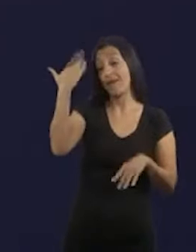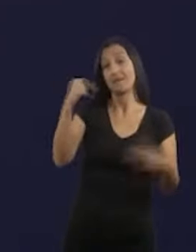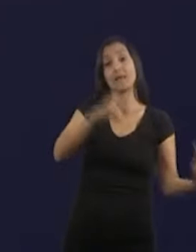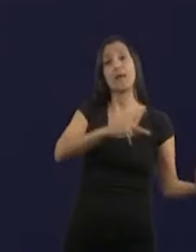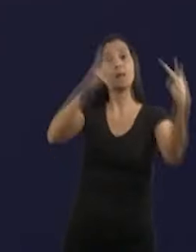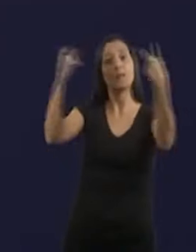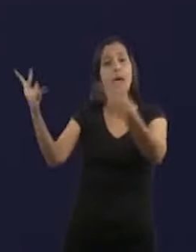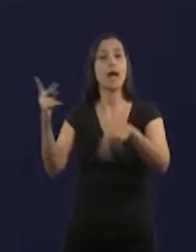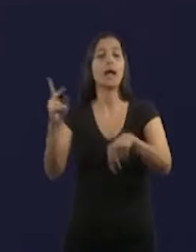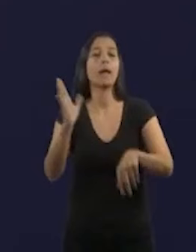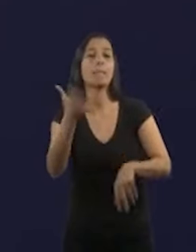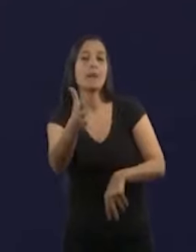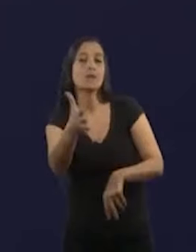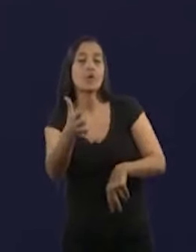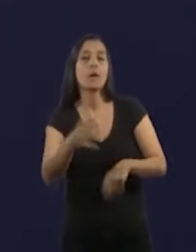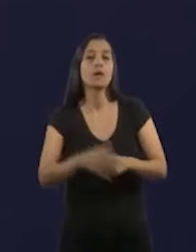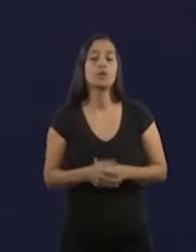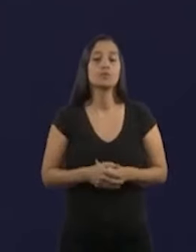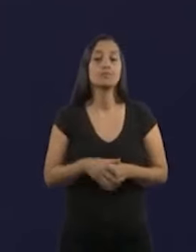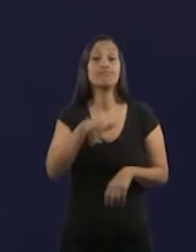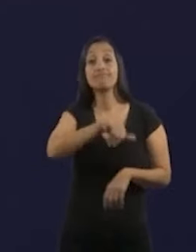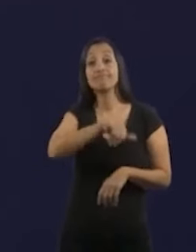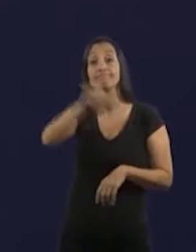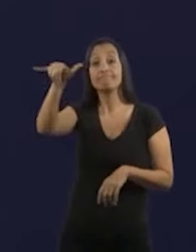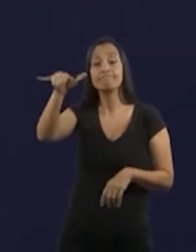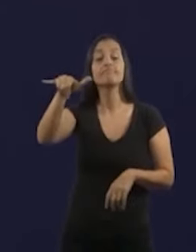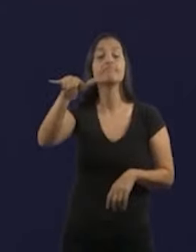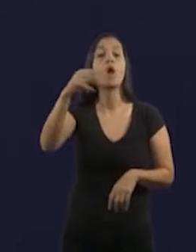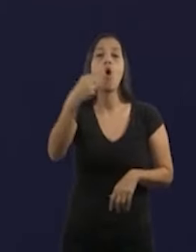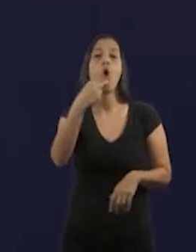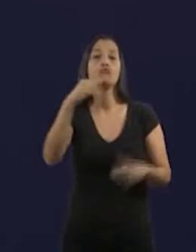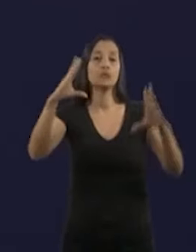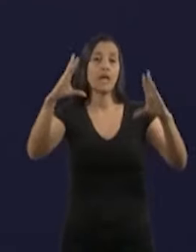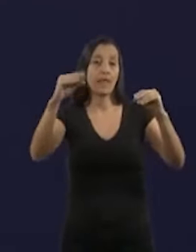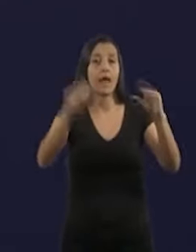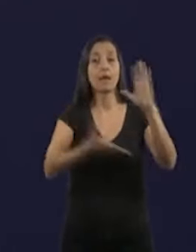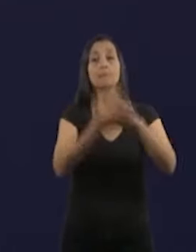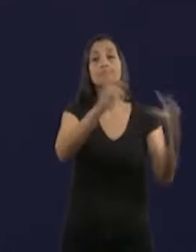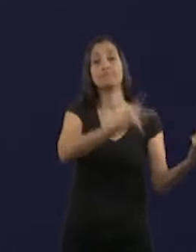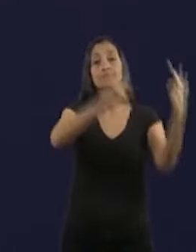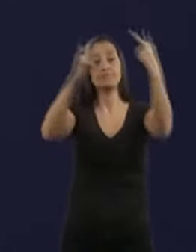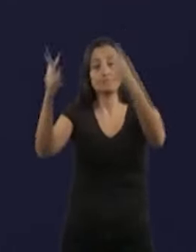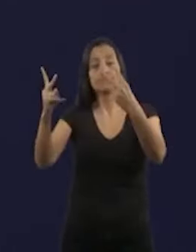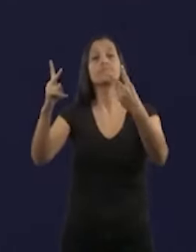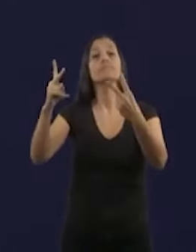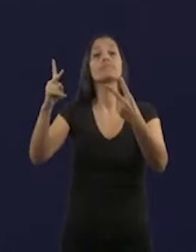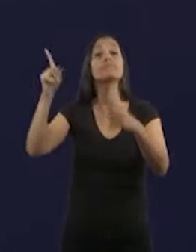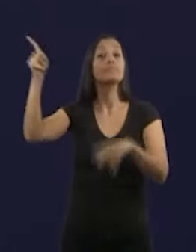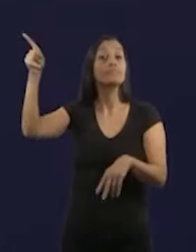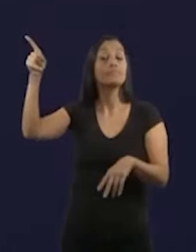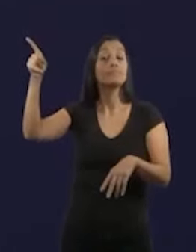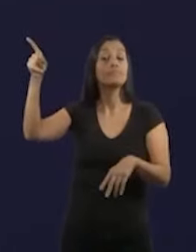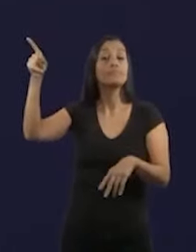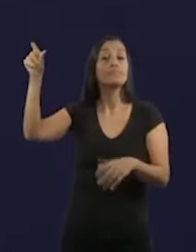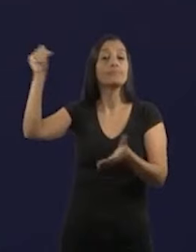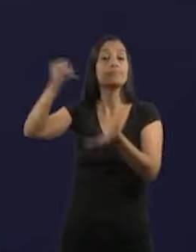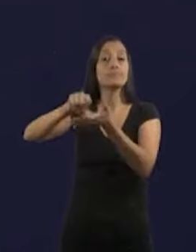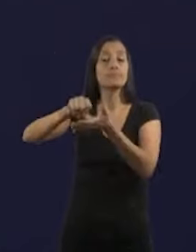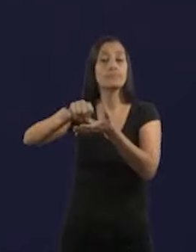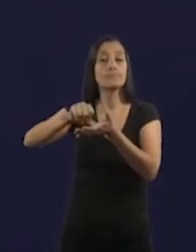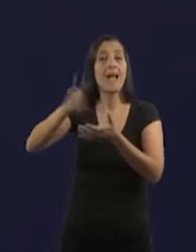ayer partió el vuelo ayer a las 23 horas hacia la ciudad de Haley, en el estado de